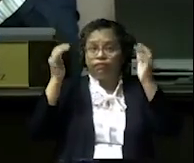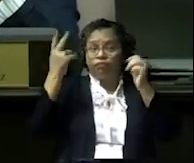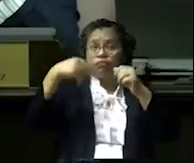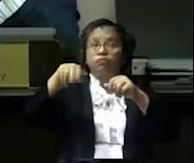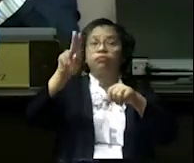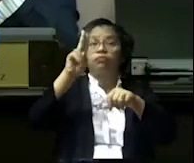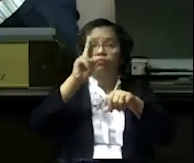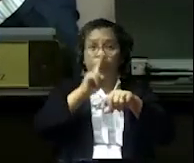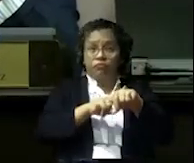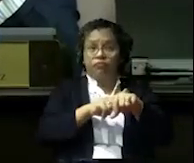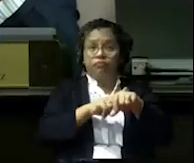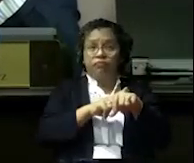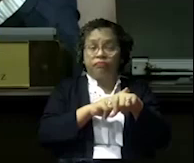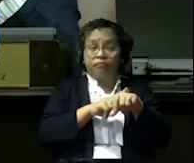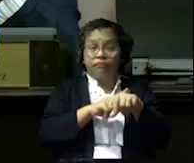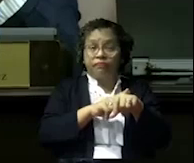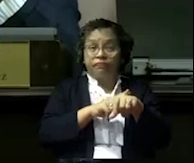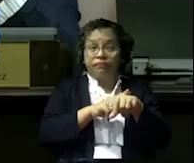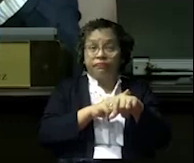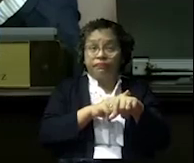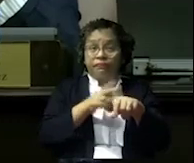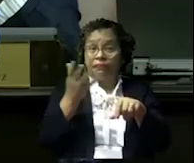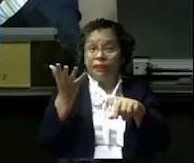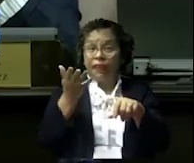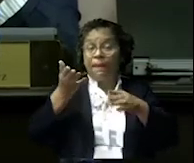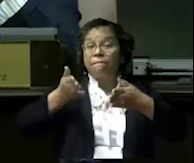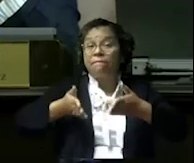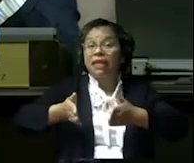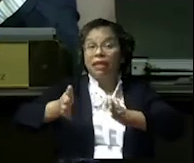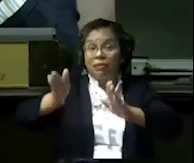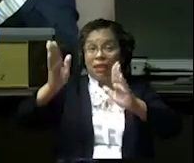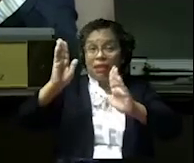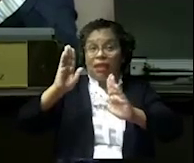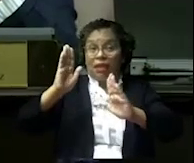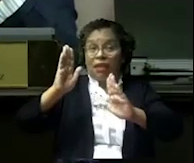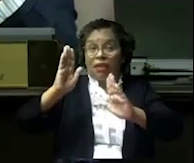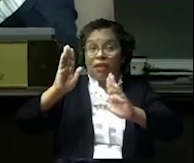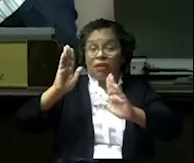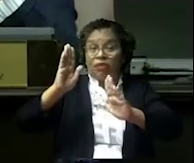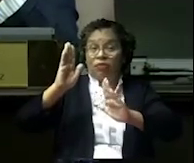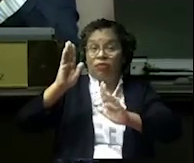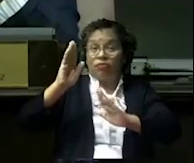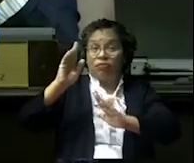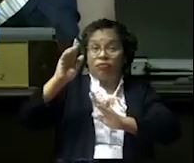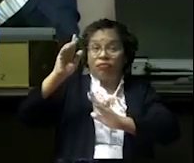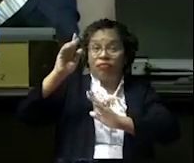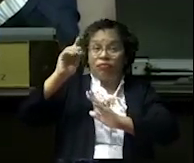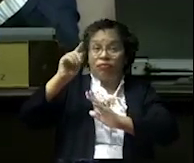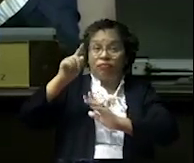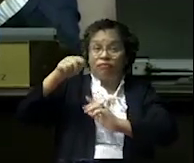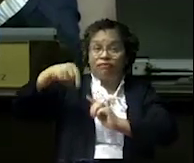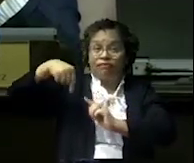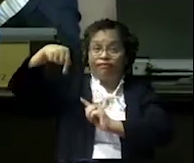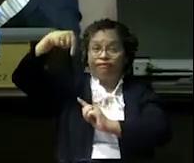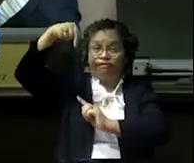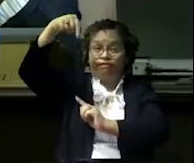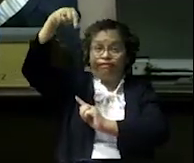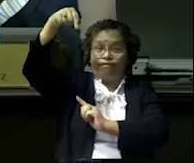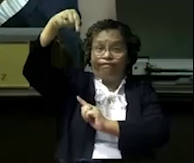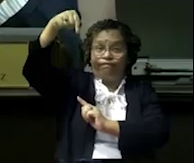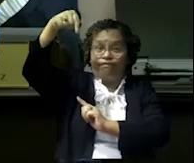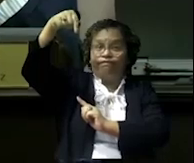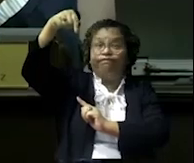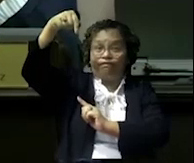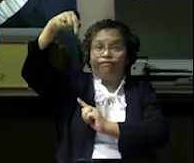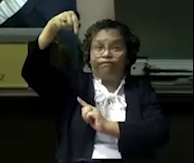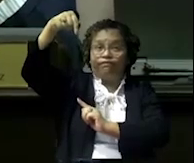se instalara en una comunidad que es una zona de amortiguamiento en donde se produce